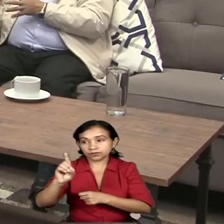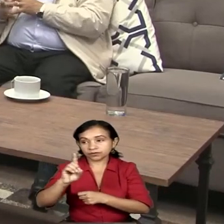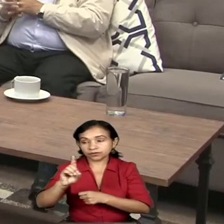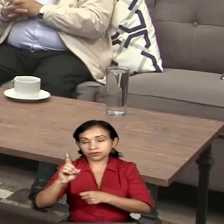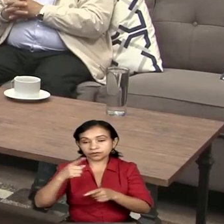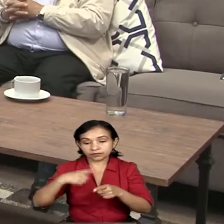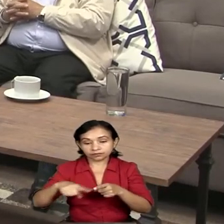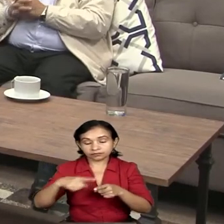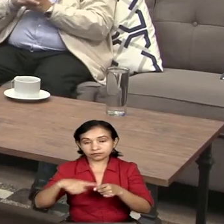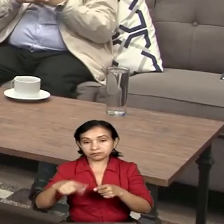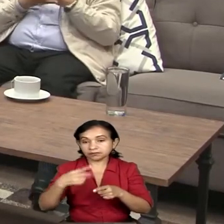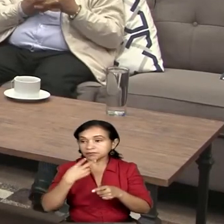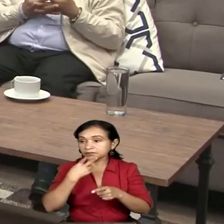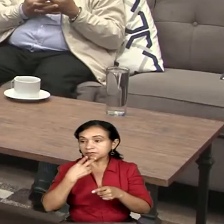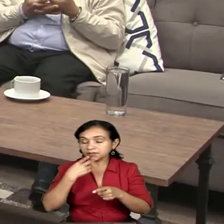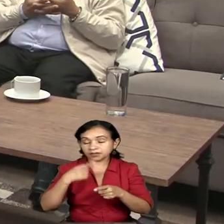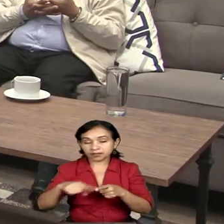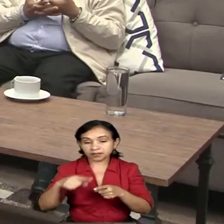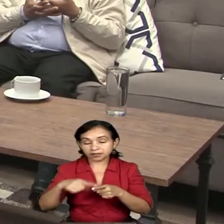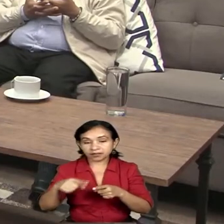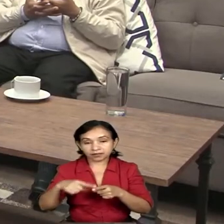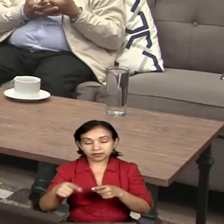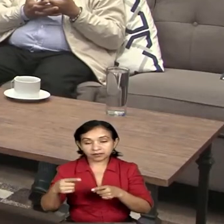paguen para ir a entregarle